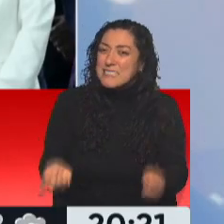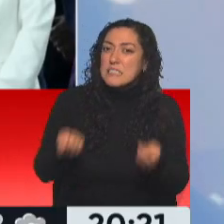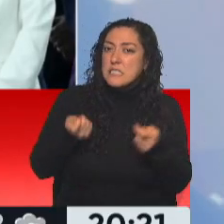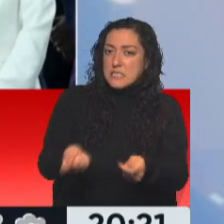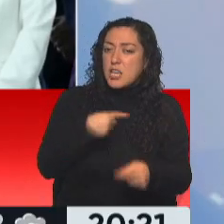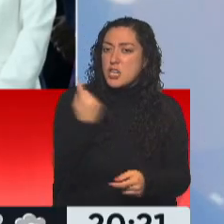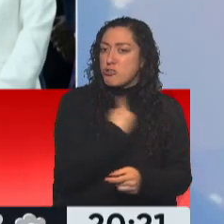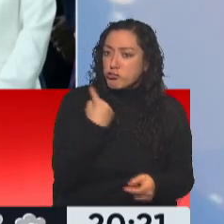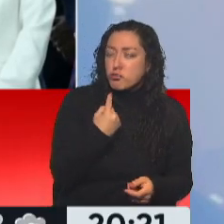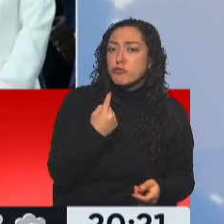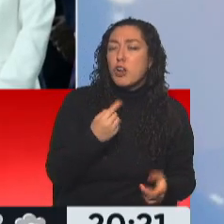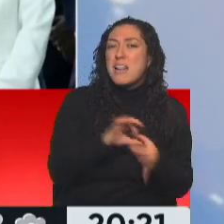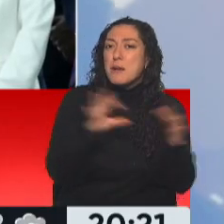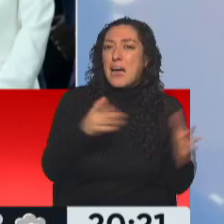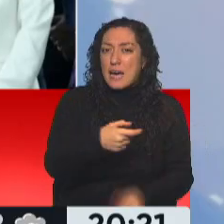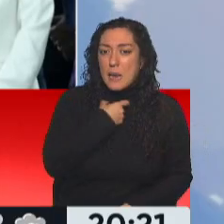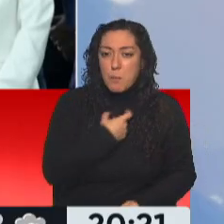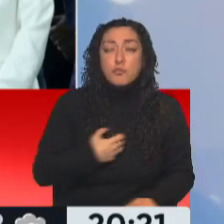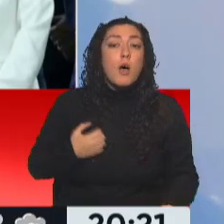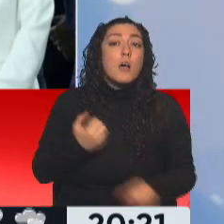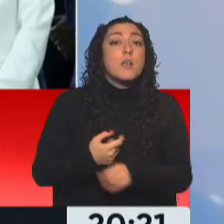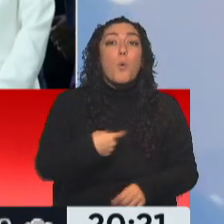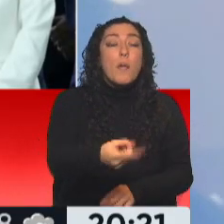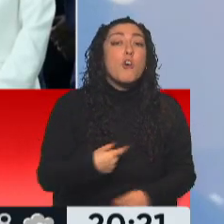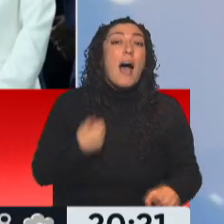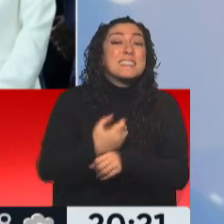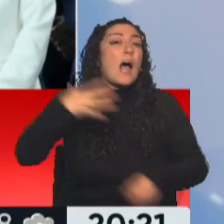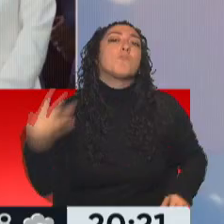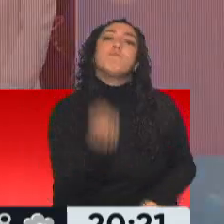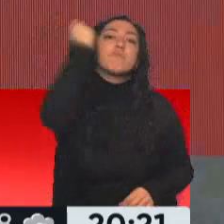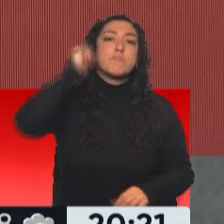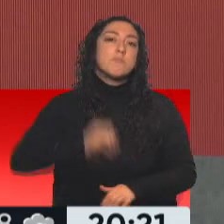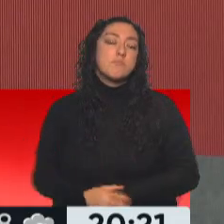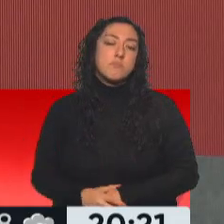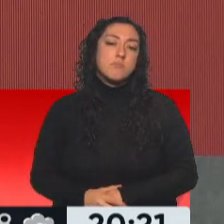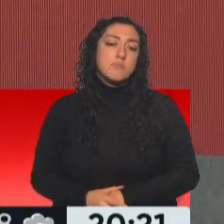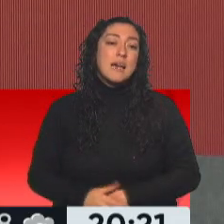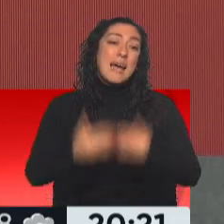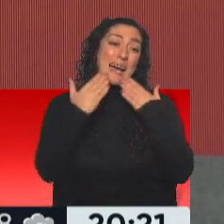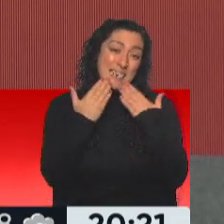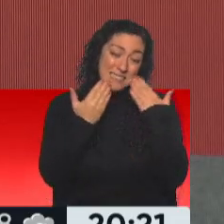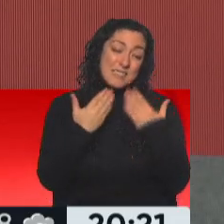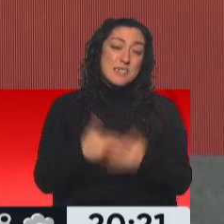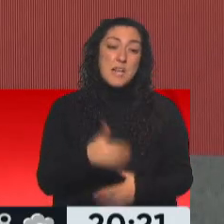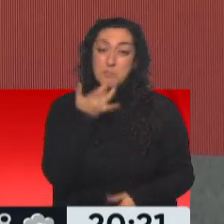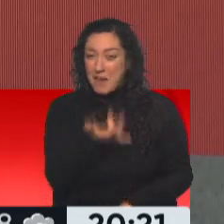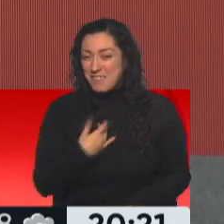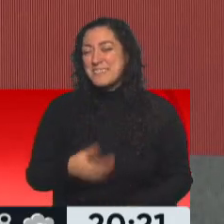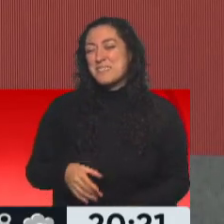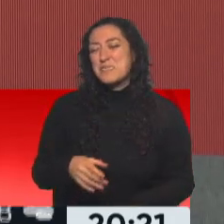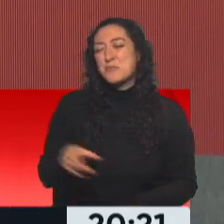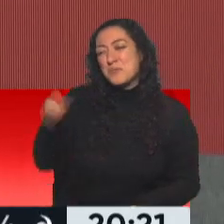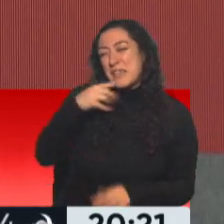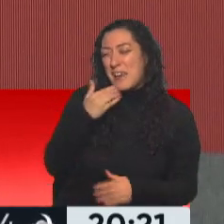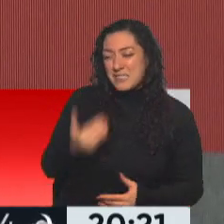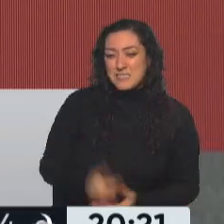queremos transitar hacia la libertad. ¿Hasta cuándo? Hasta que lo logremos. Leopoldo López, gracias por estos minutos, muy amable. Muchísimas